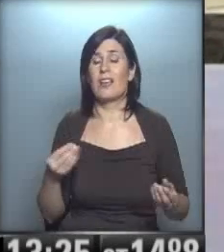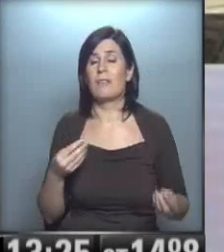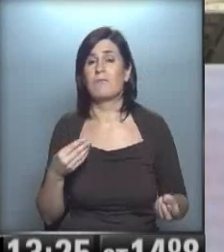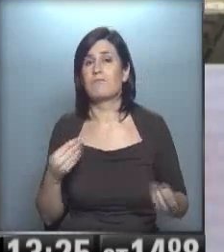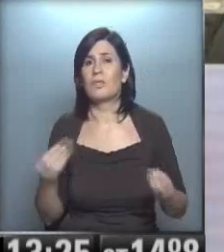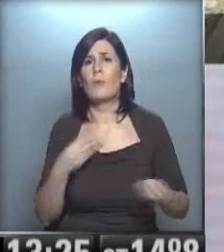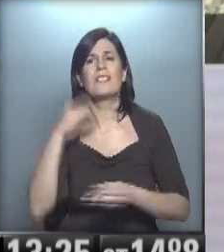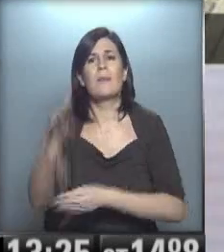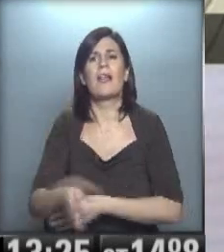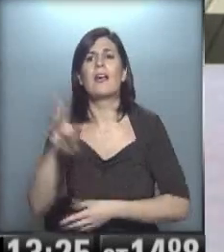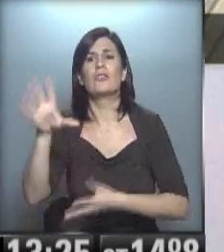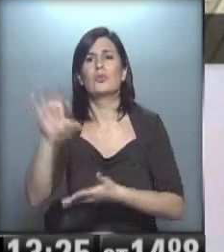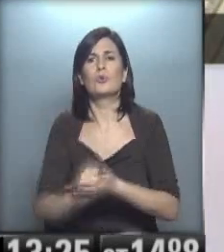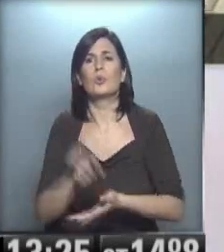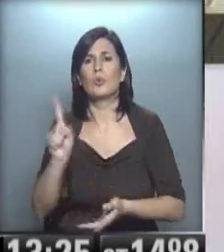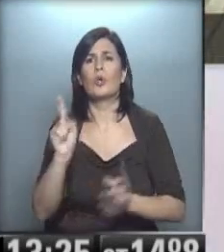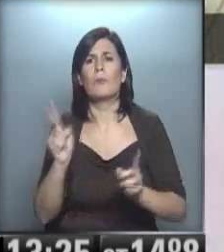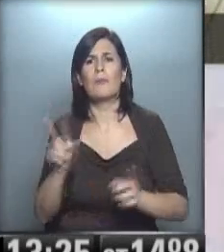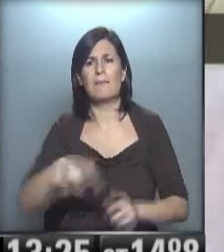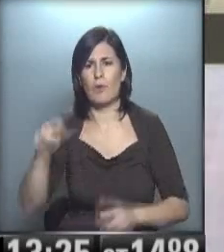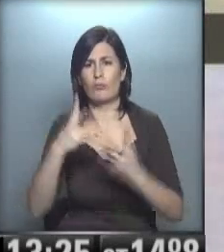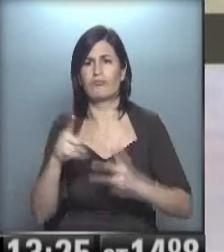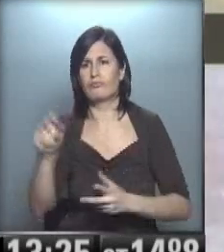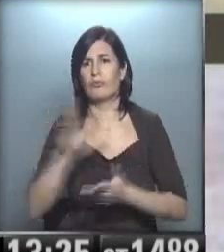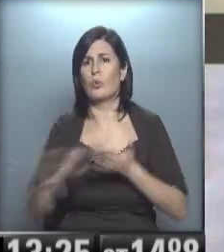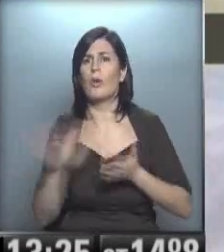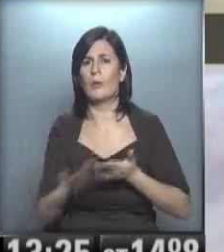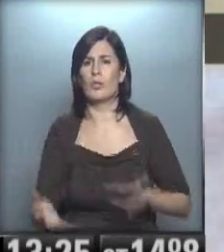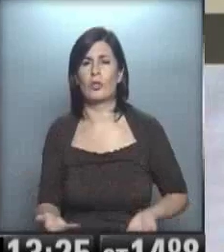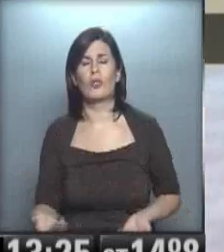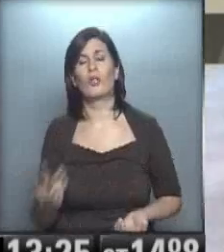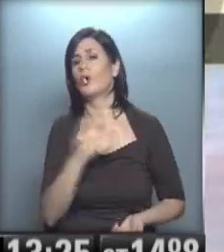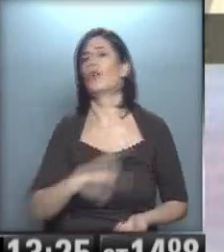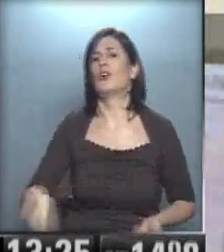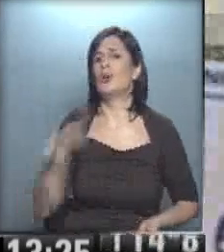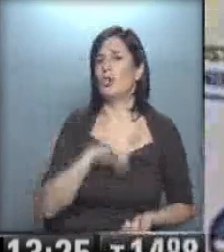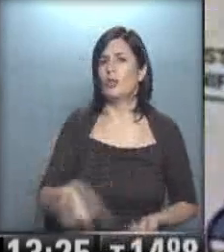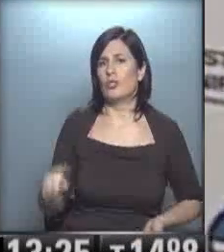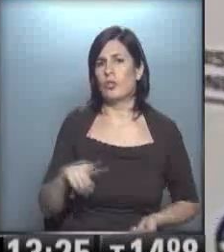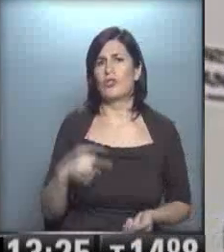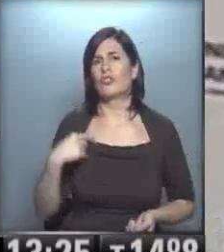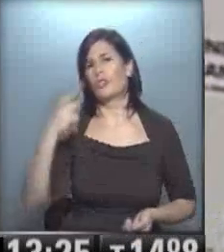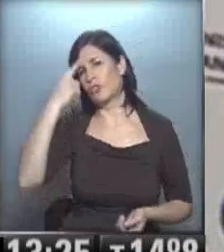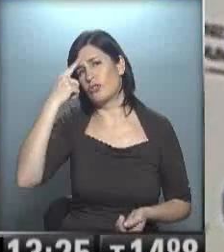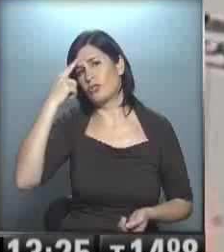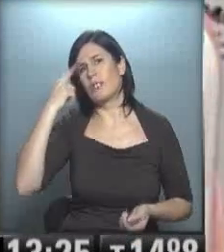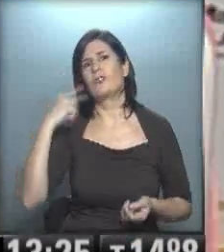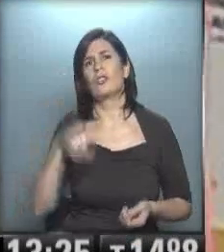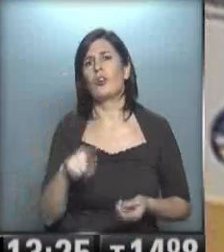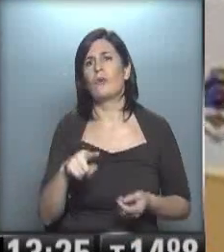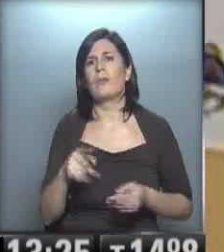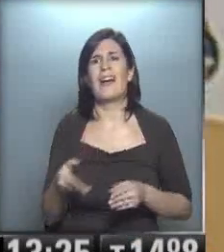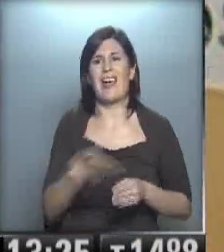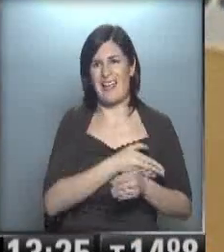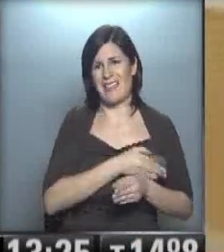para poder acceder a atenderse con esta tecnología nosotros no es esto no es para un estudio preventivo para eso